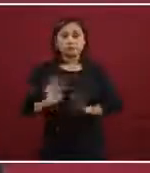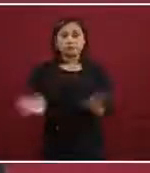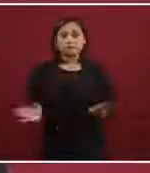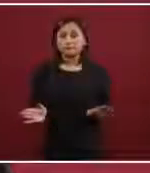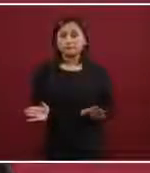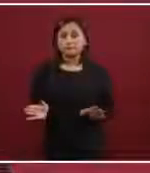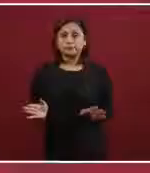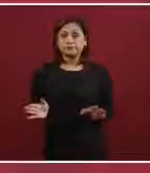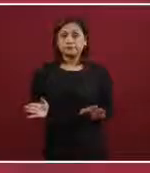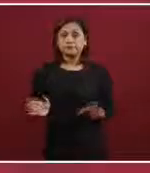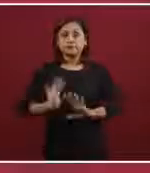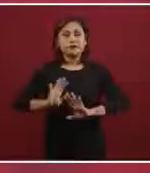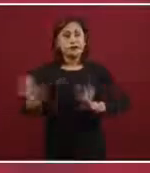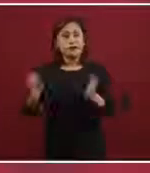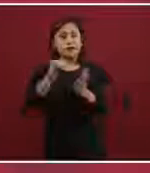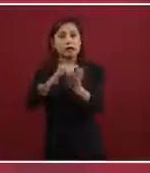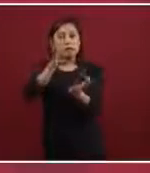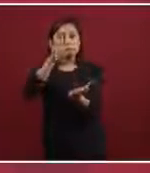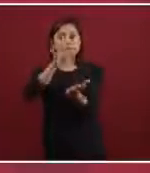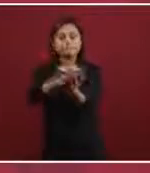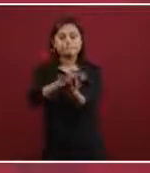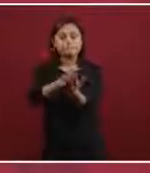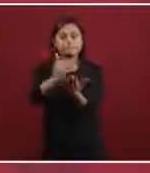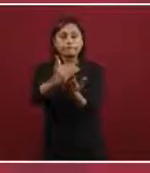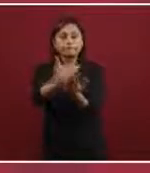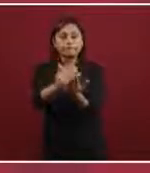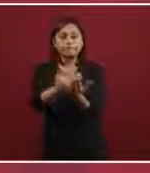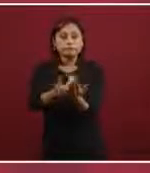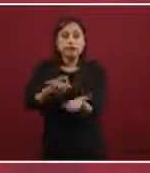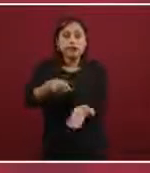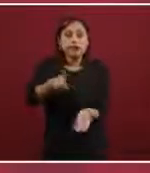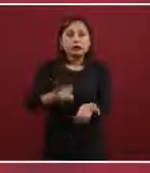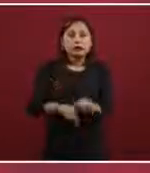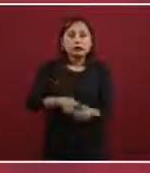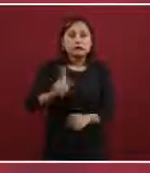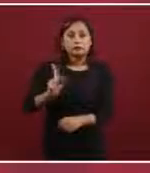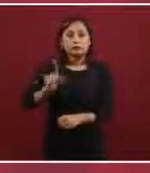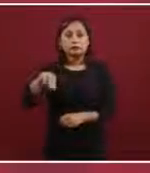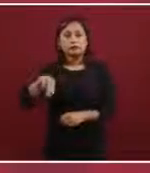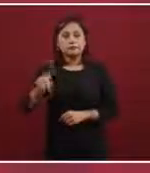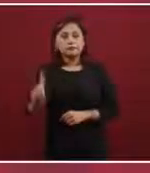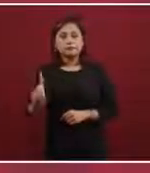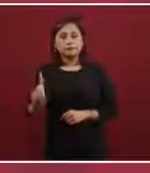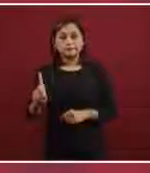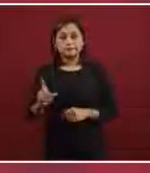está escrita en el plan nacional de desarrollo